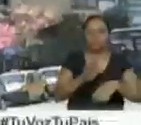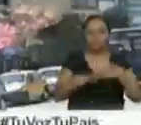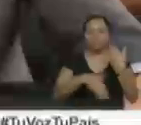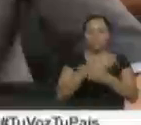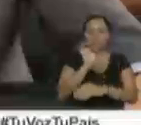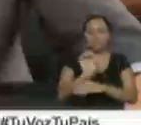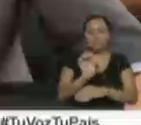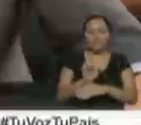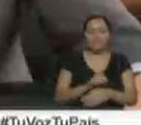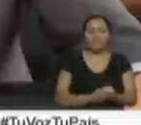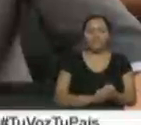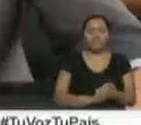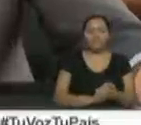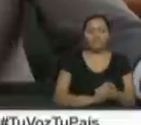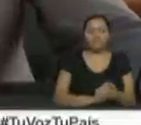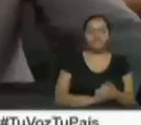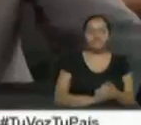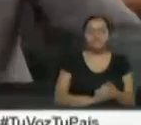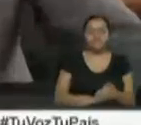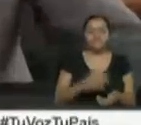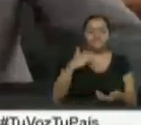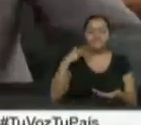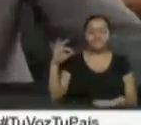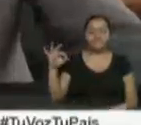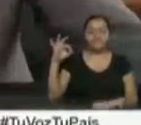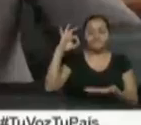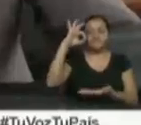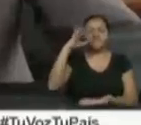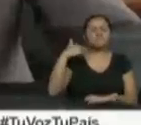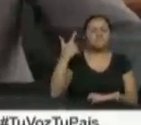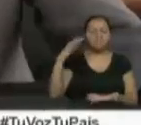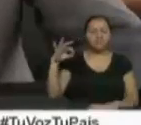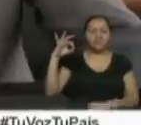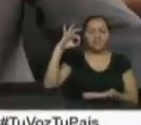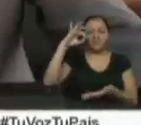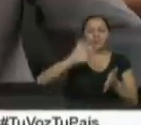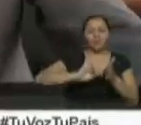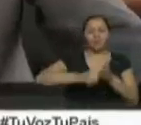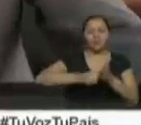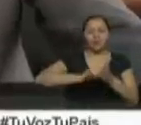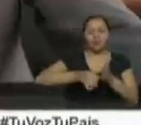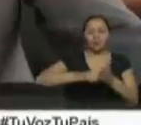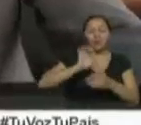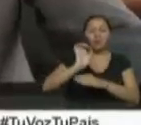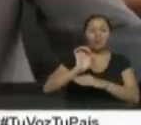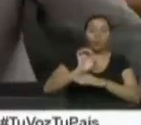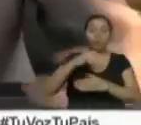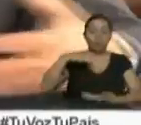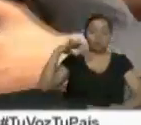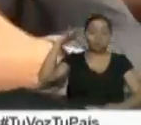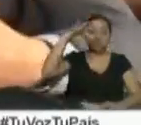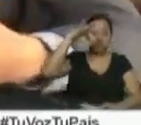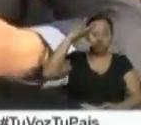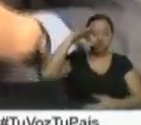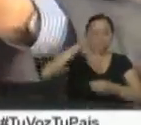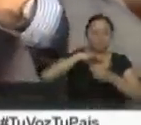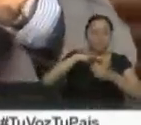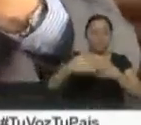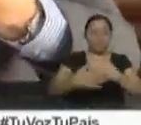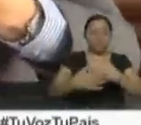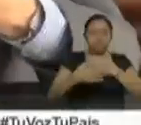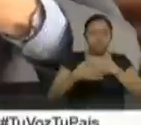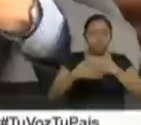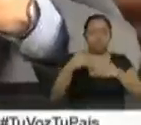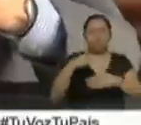en Ecuador. Realmente yo soy un representante de la Contraloría del Ecuador. Y si se la tomó